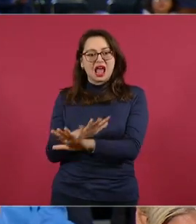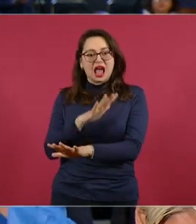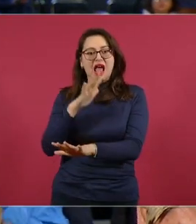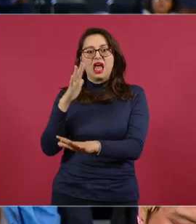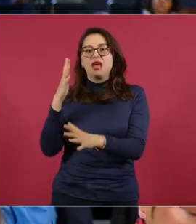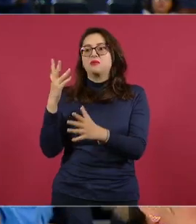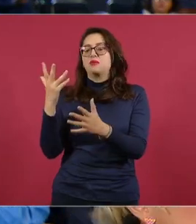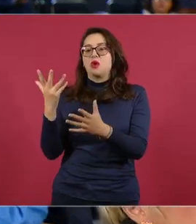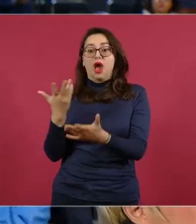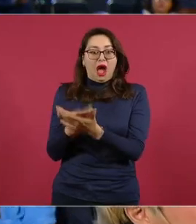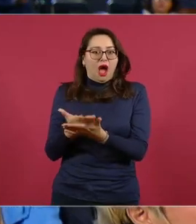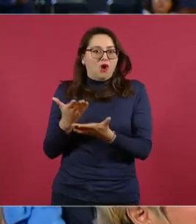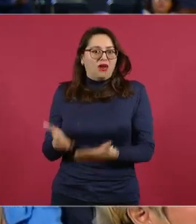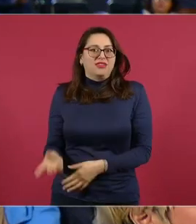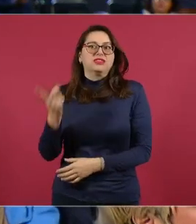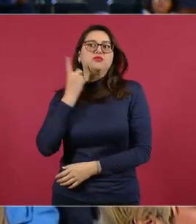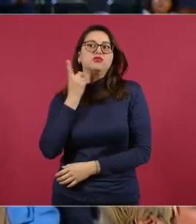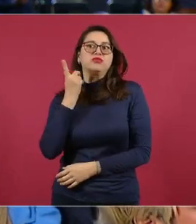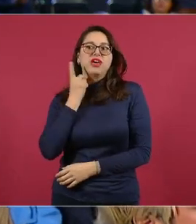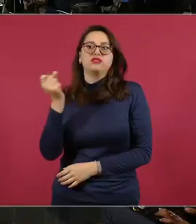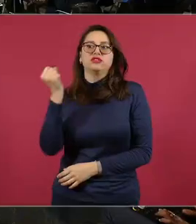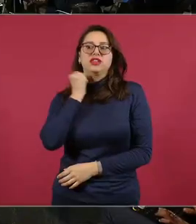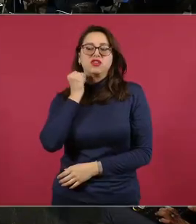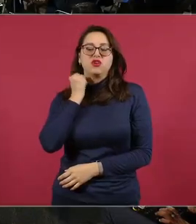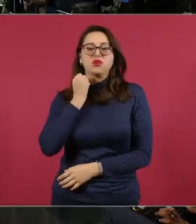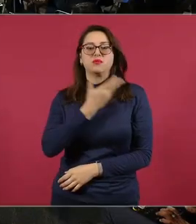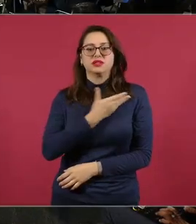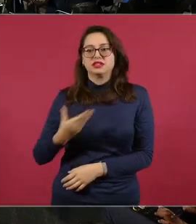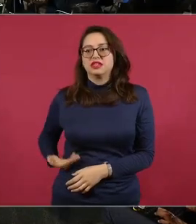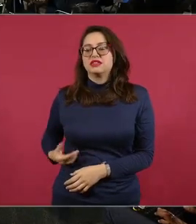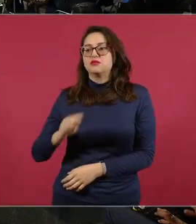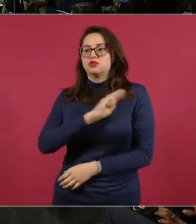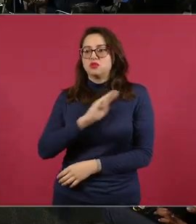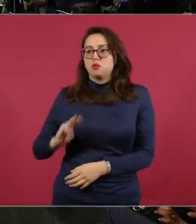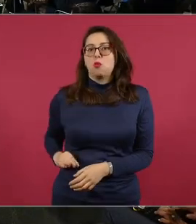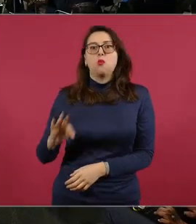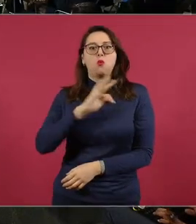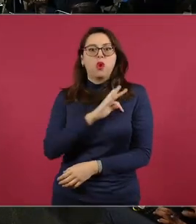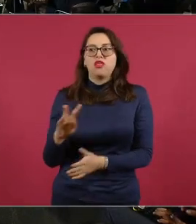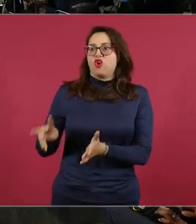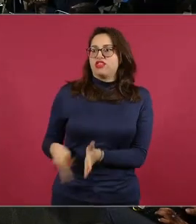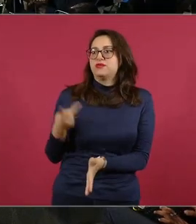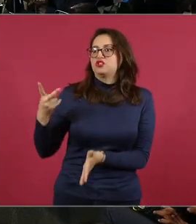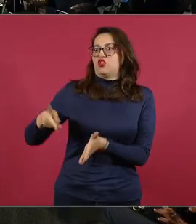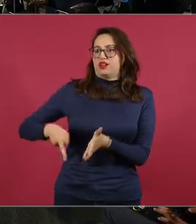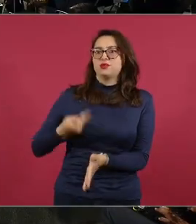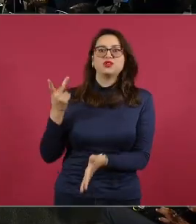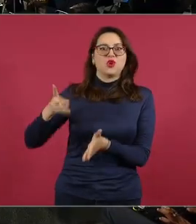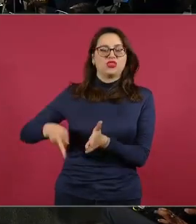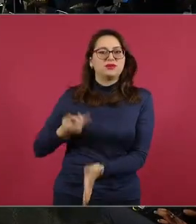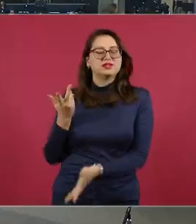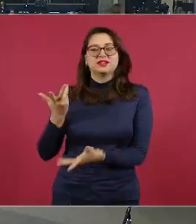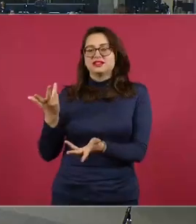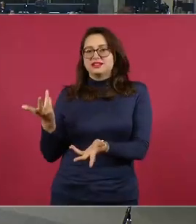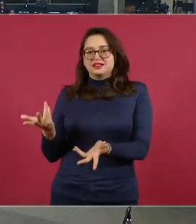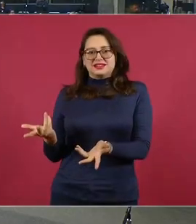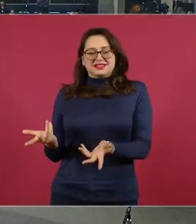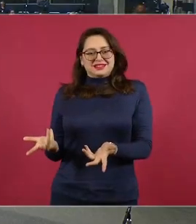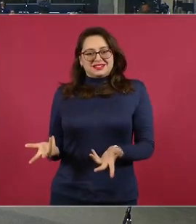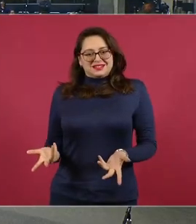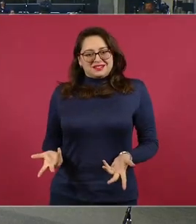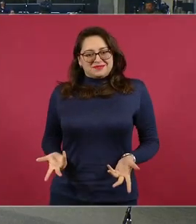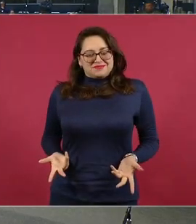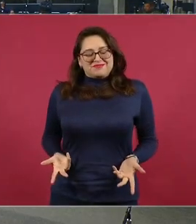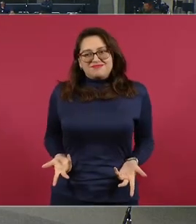reelección a los puestos de diputados, senadores, presidentes municipales, etcétera. Entonces, presidente, mi pregunta va en este sentido, si me